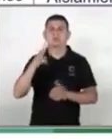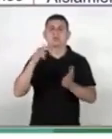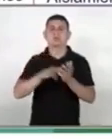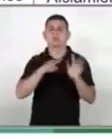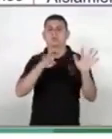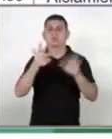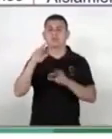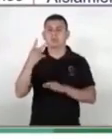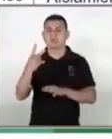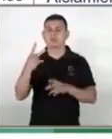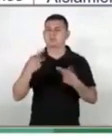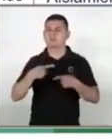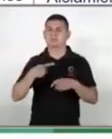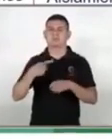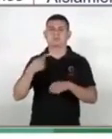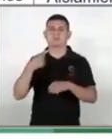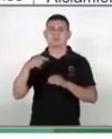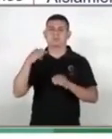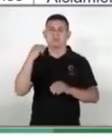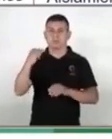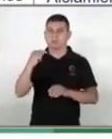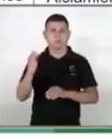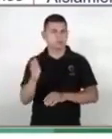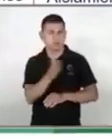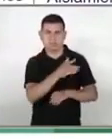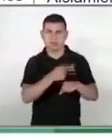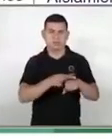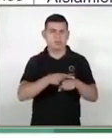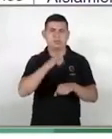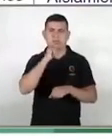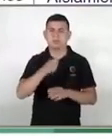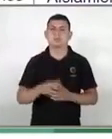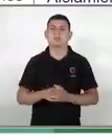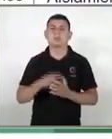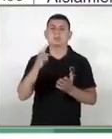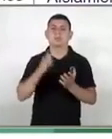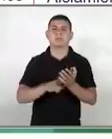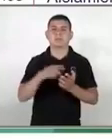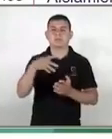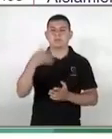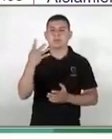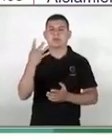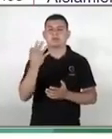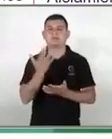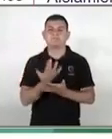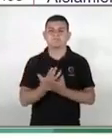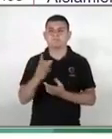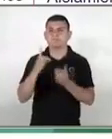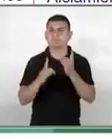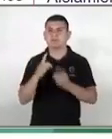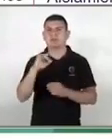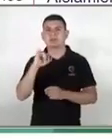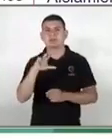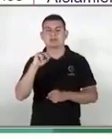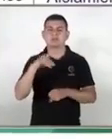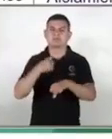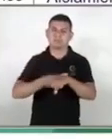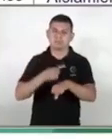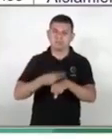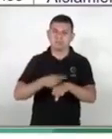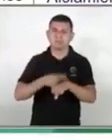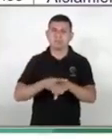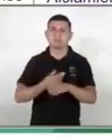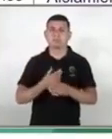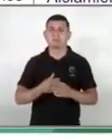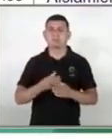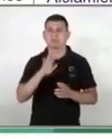2.942 han dado el resultado de la prueba negativo. 1.014 se encuentran en espera de confirmación diagnóstica, manejados